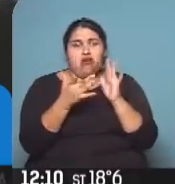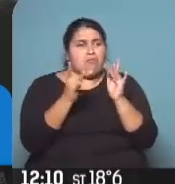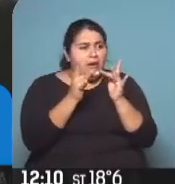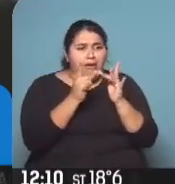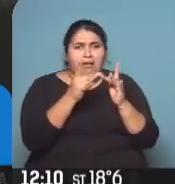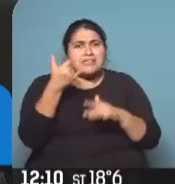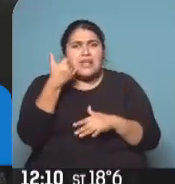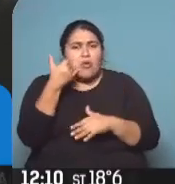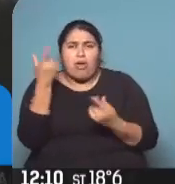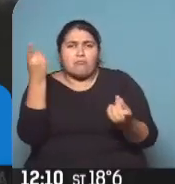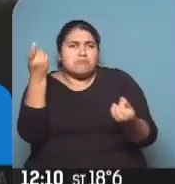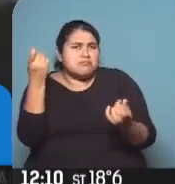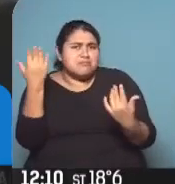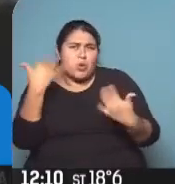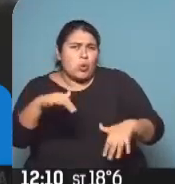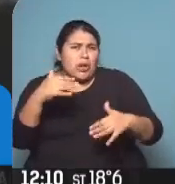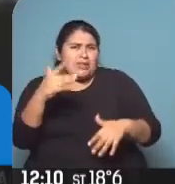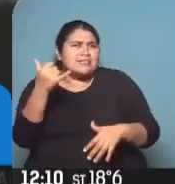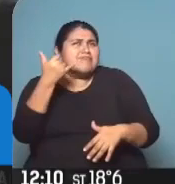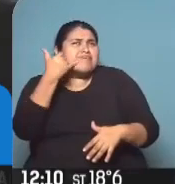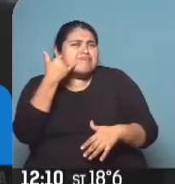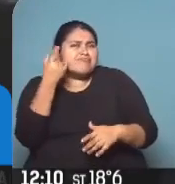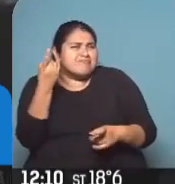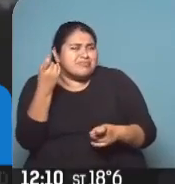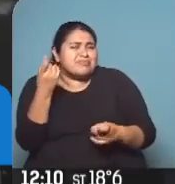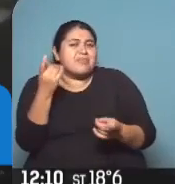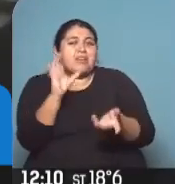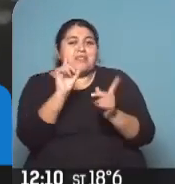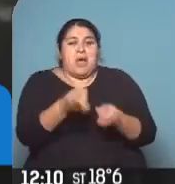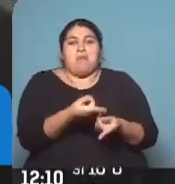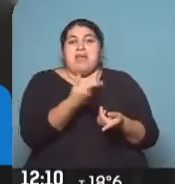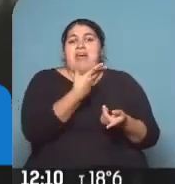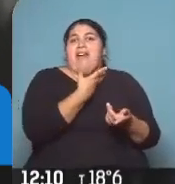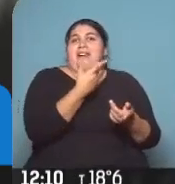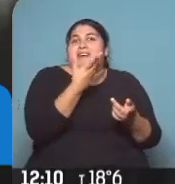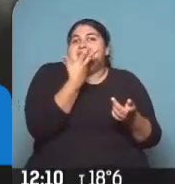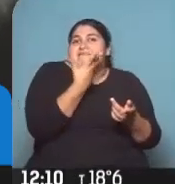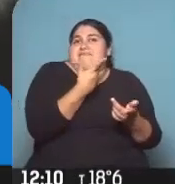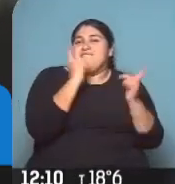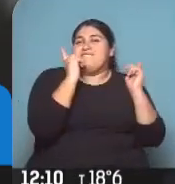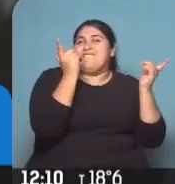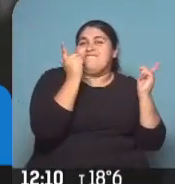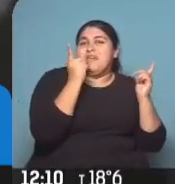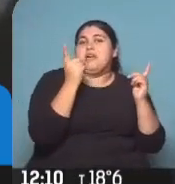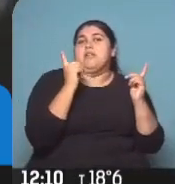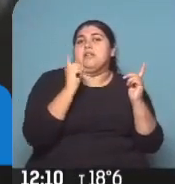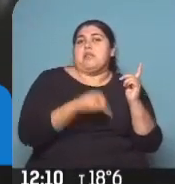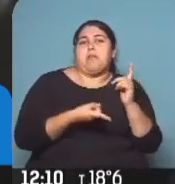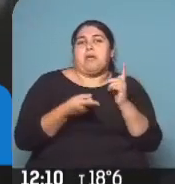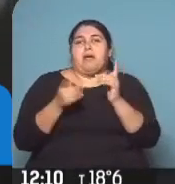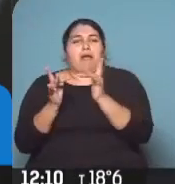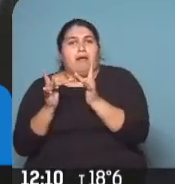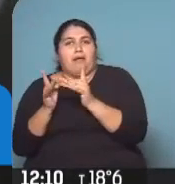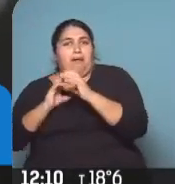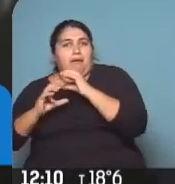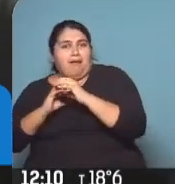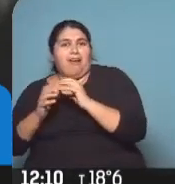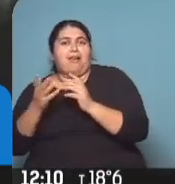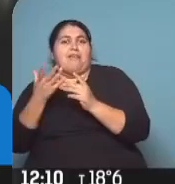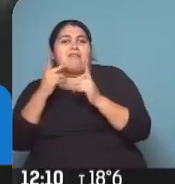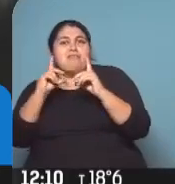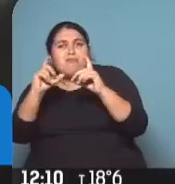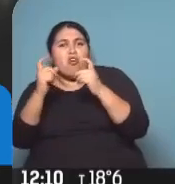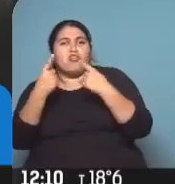no si no está conectado están ellos les gusta el turismo aventura pero quiere estar conectado en chatear y mostrar en tiempo real la foto la